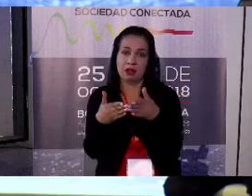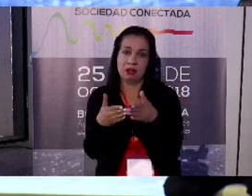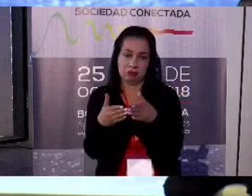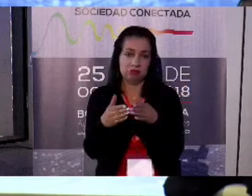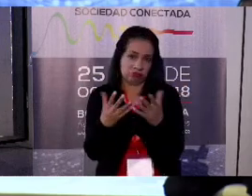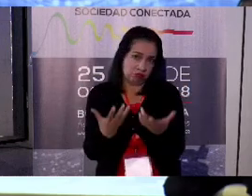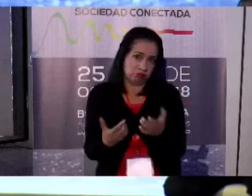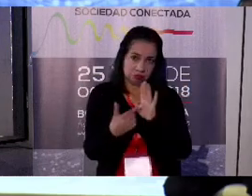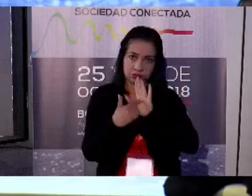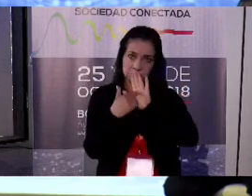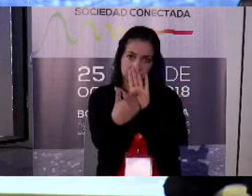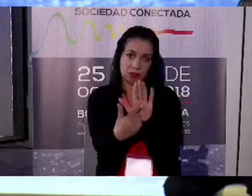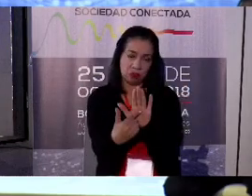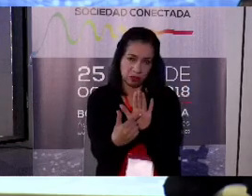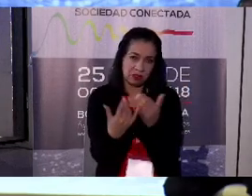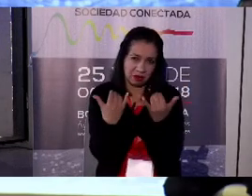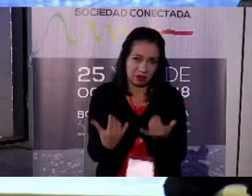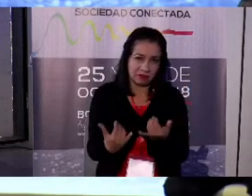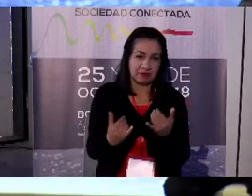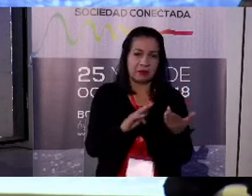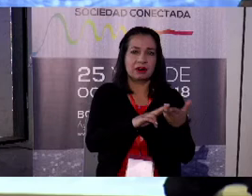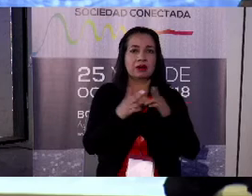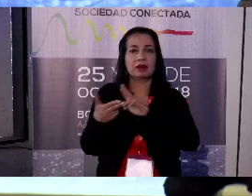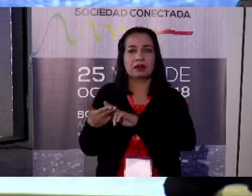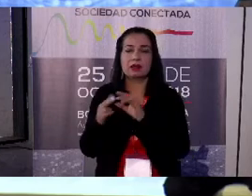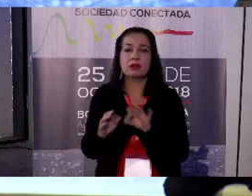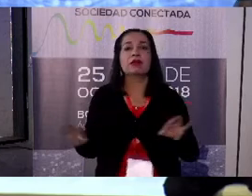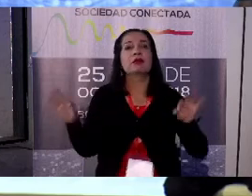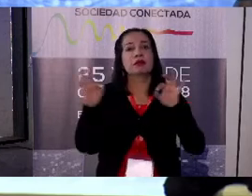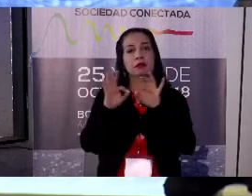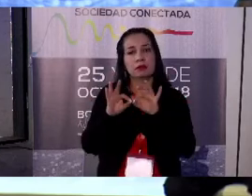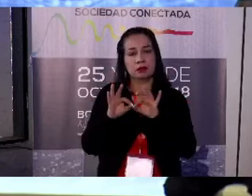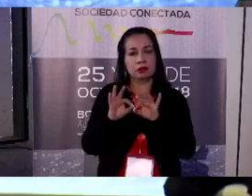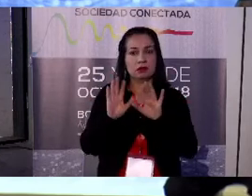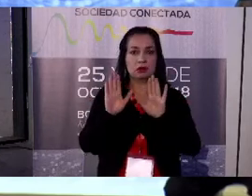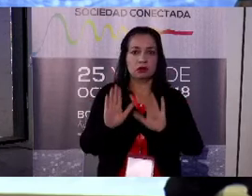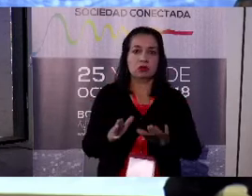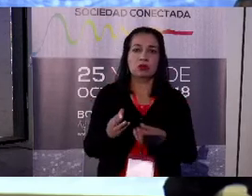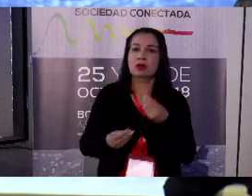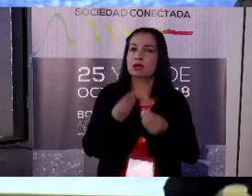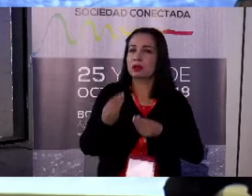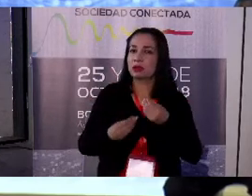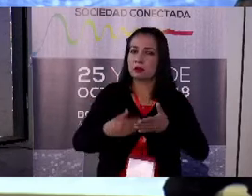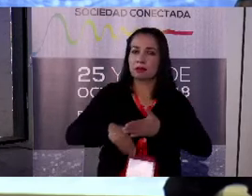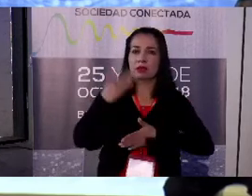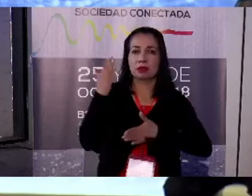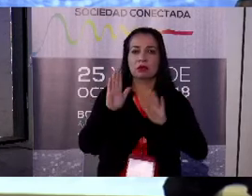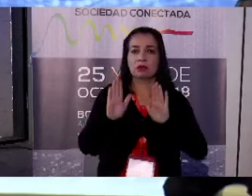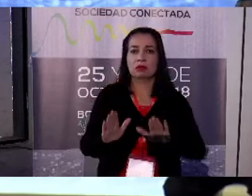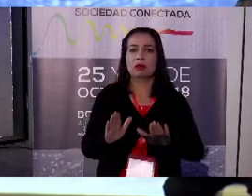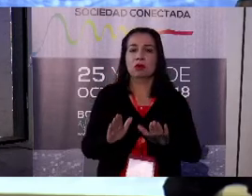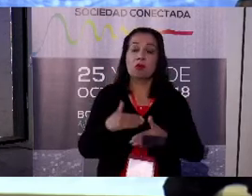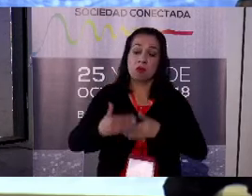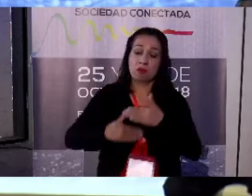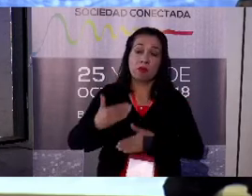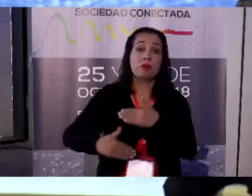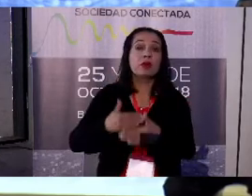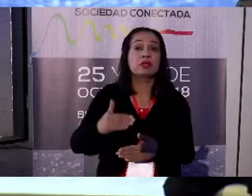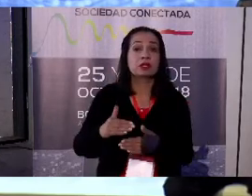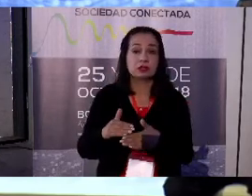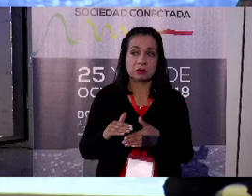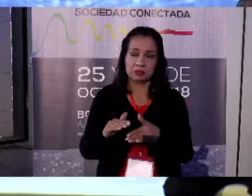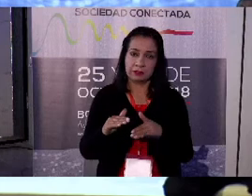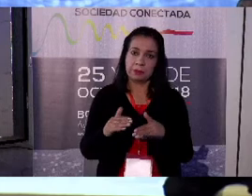mostrar respecto a la importancia de de de tomar las determinaciones y e iniciar cuanto antes con estos procesos